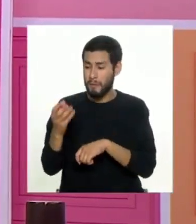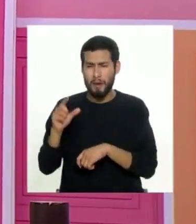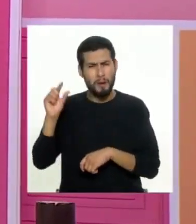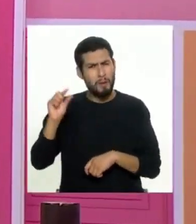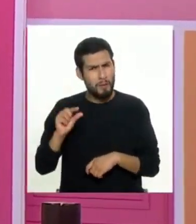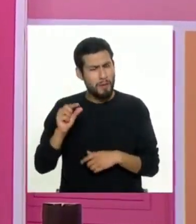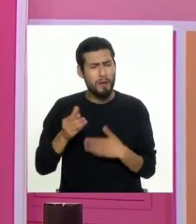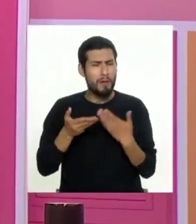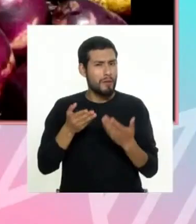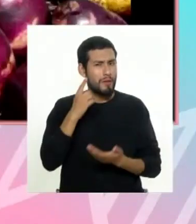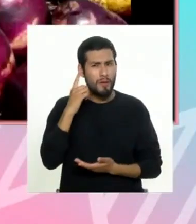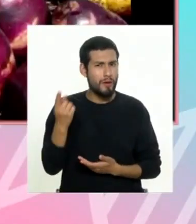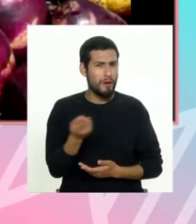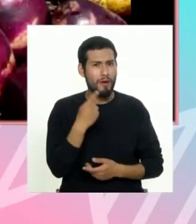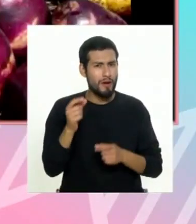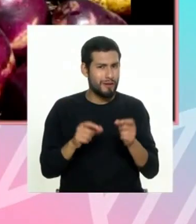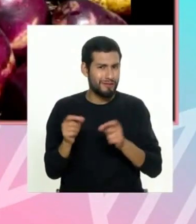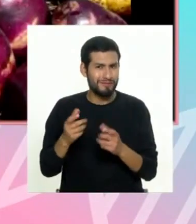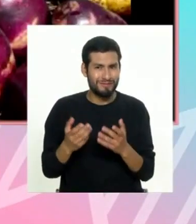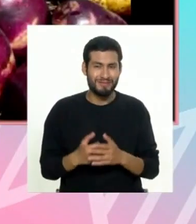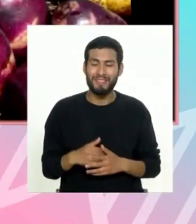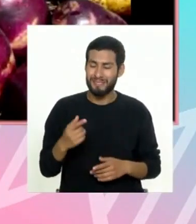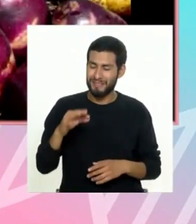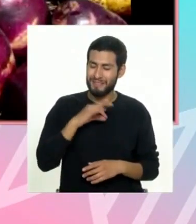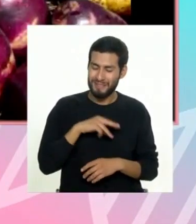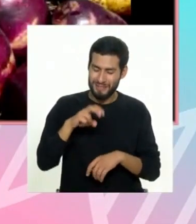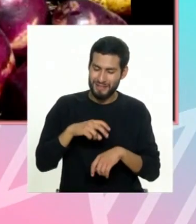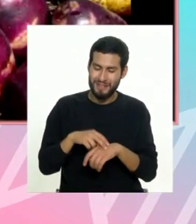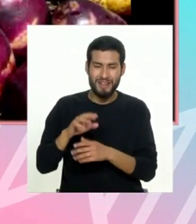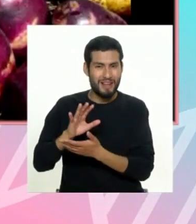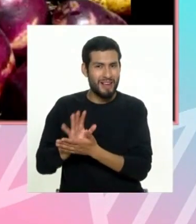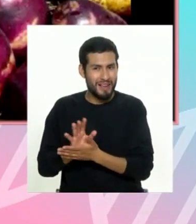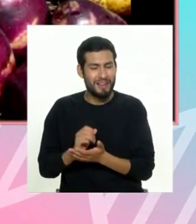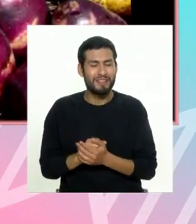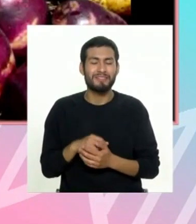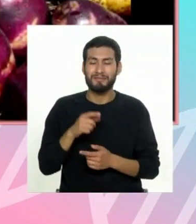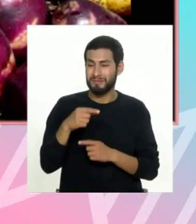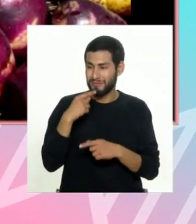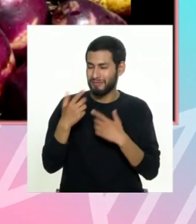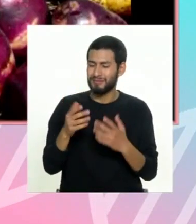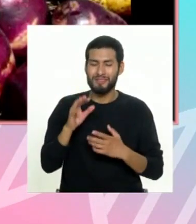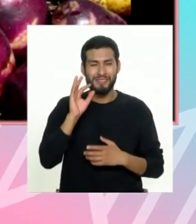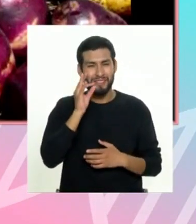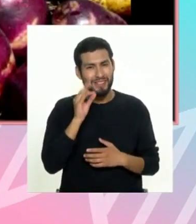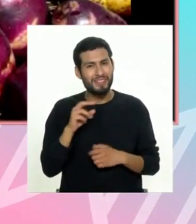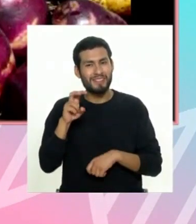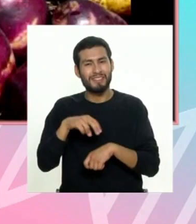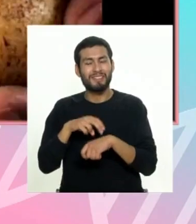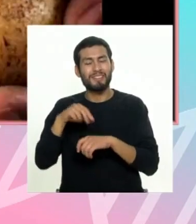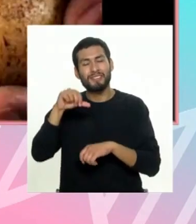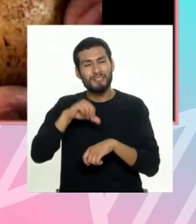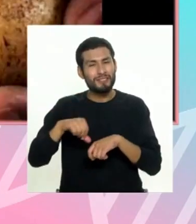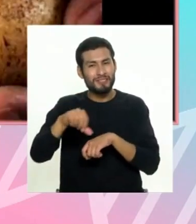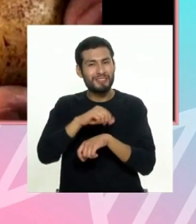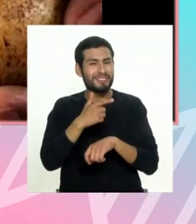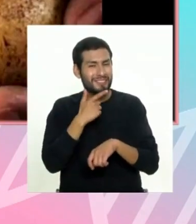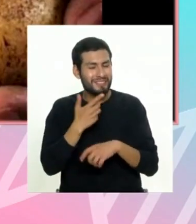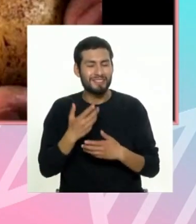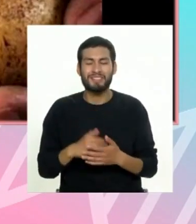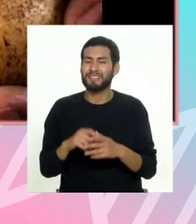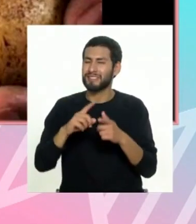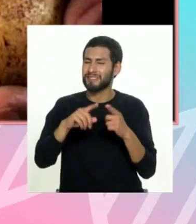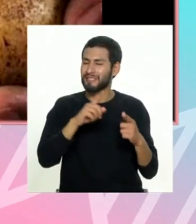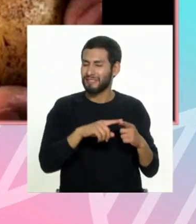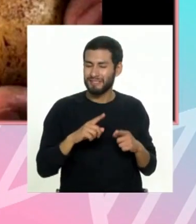al alcance de todos. Entonces hay que comer nuestra papita con queso, como usted dice, qué rico, la papa a la huancaína, tantas variedades